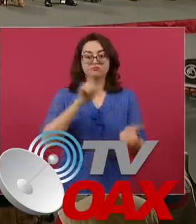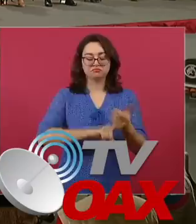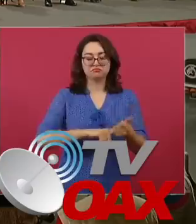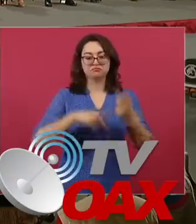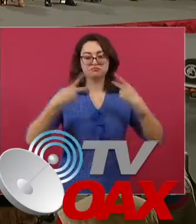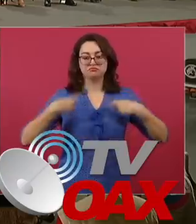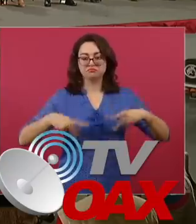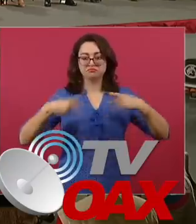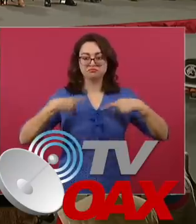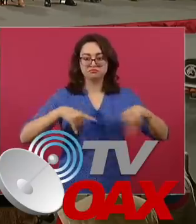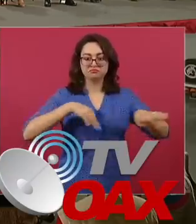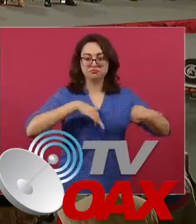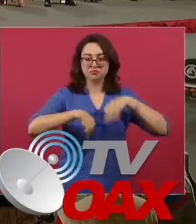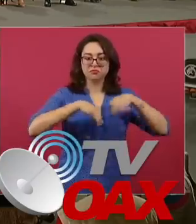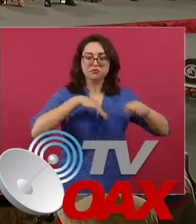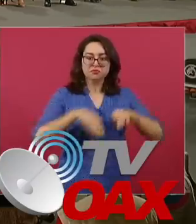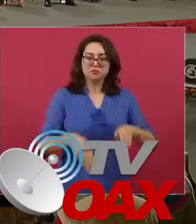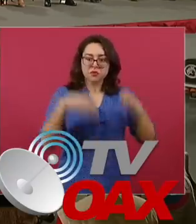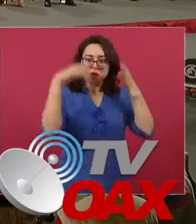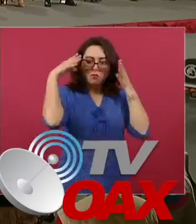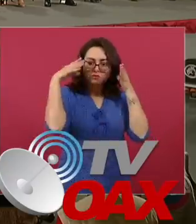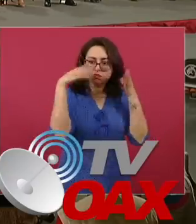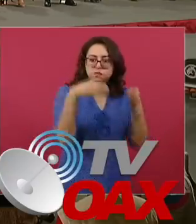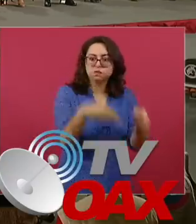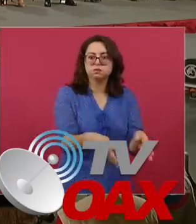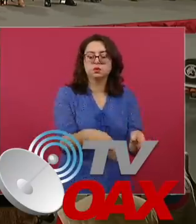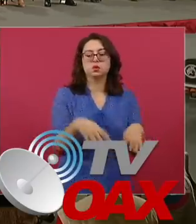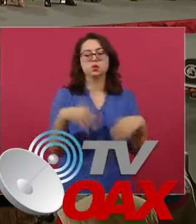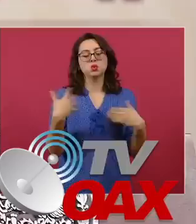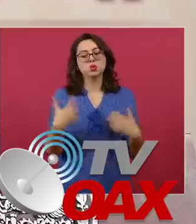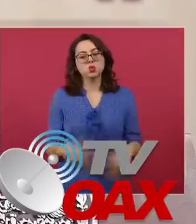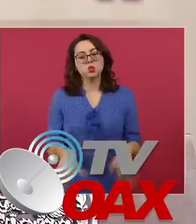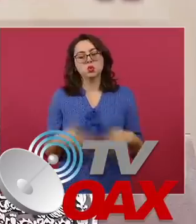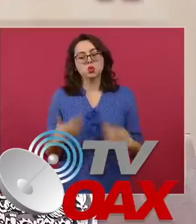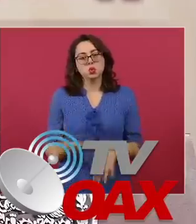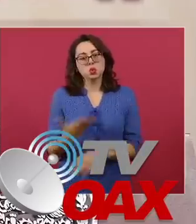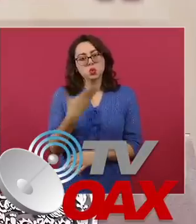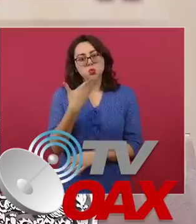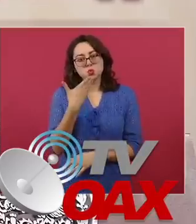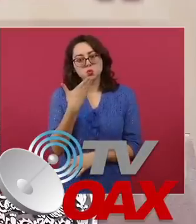concentrada en los trabajos. Aquí verificamos los